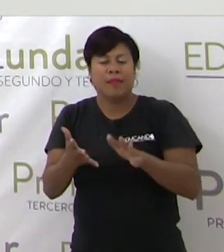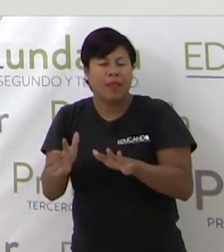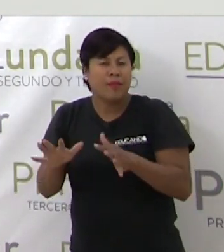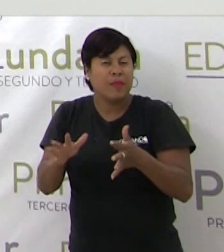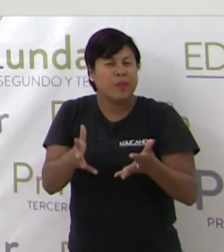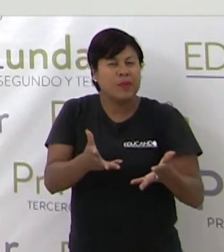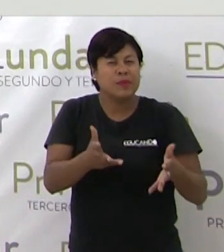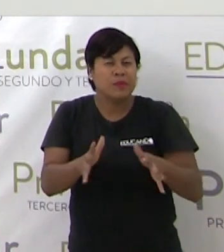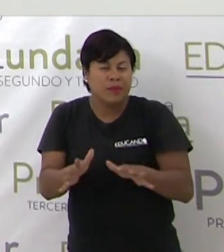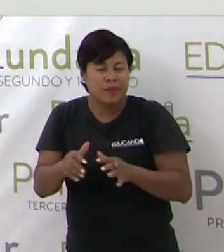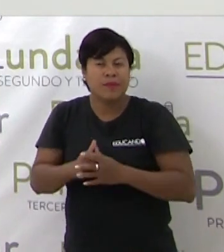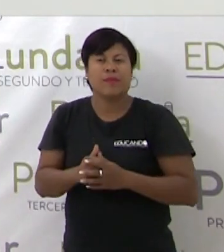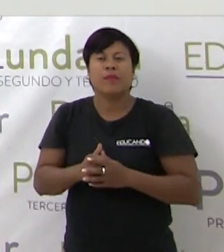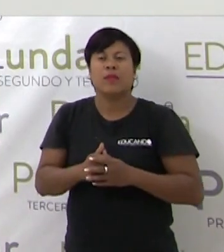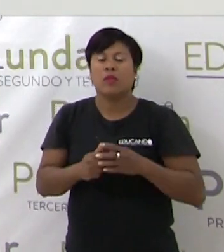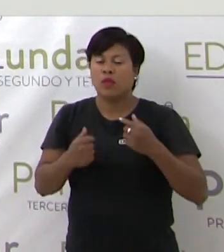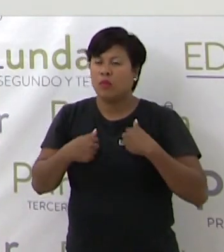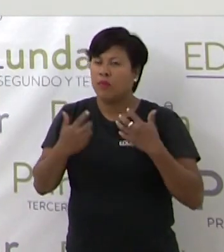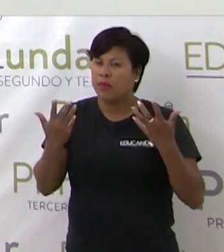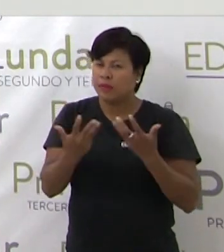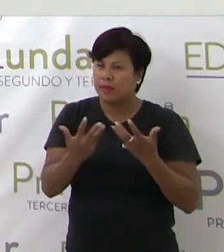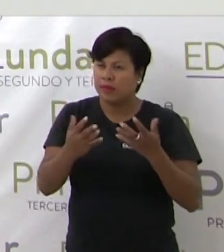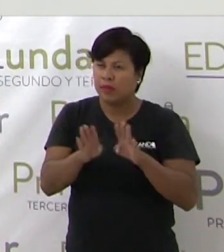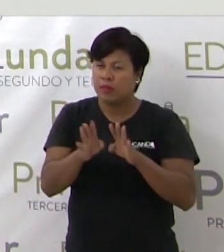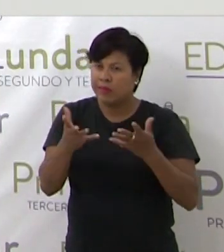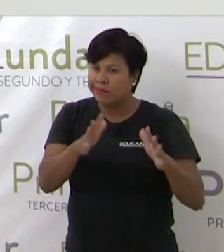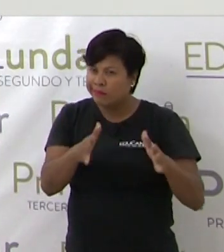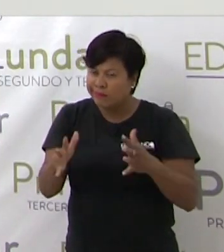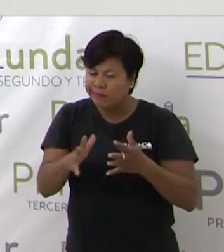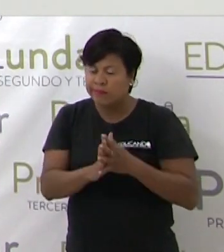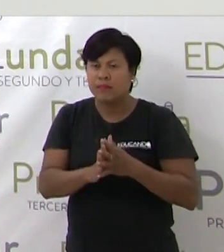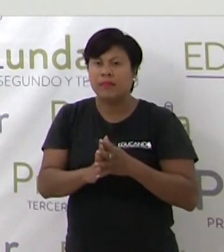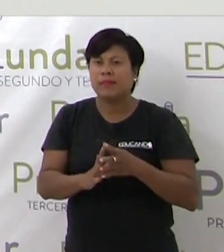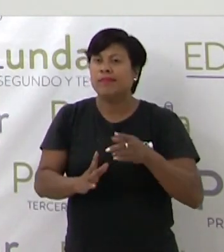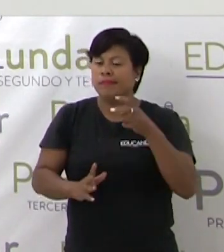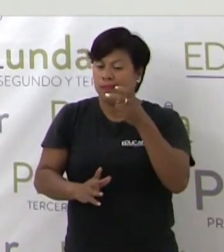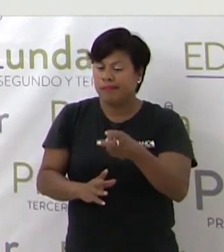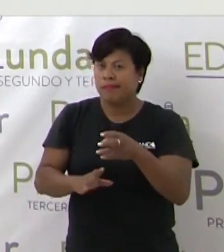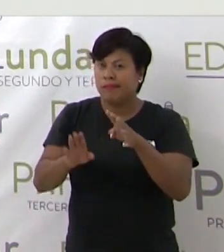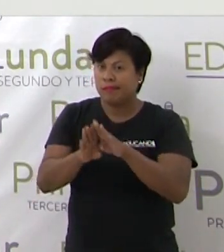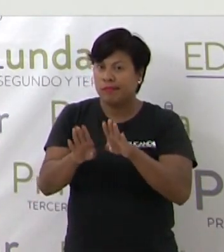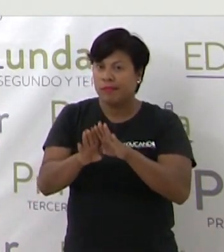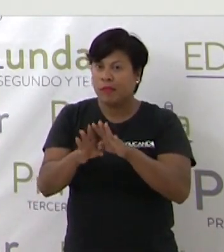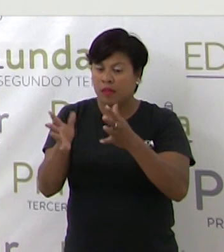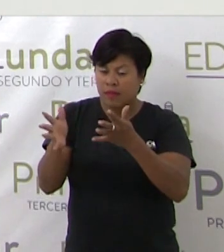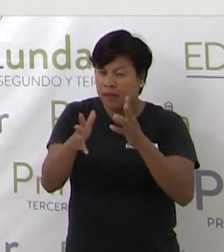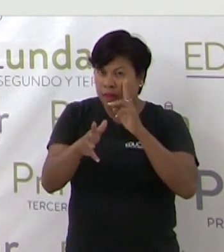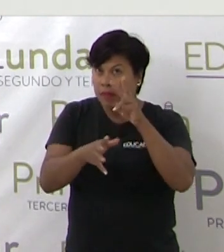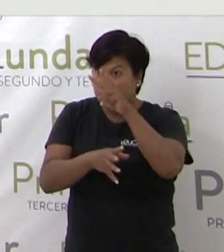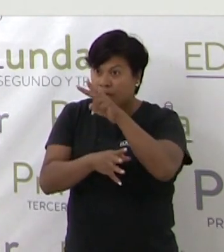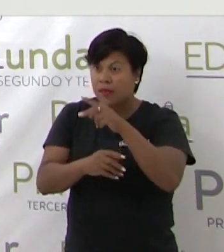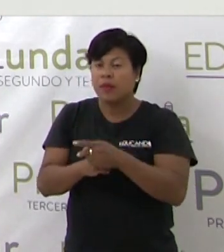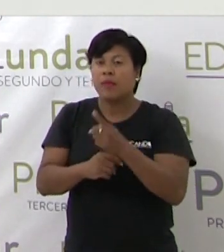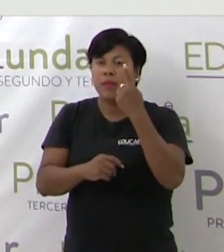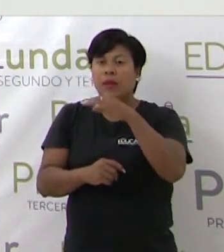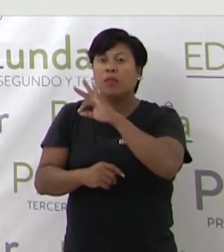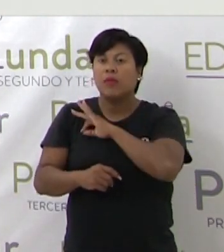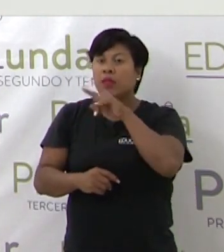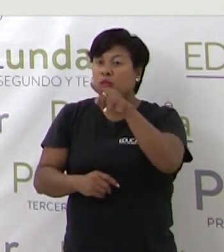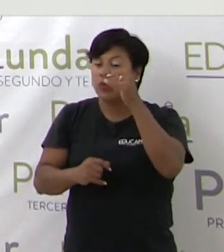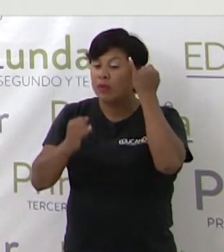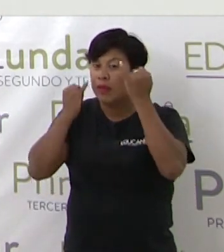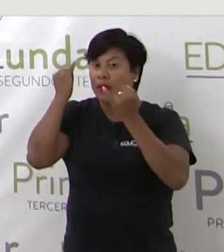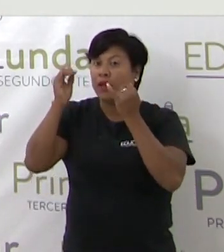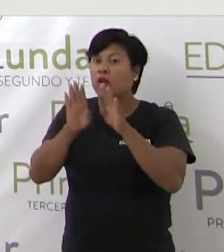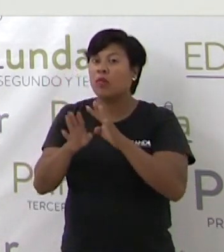aproximada, es decir, voy a hacer una aproximación, voy a hacer una pequeña estimación para que puedas imaginar cómo vamos a